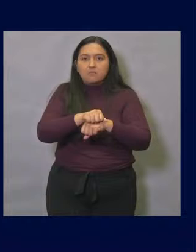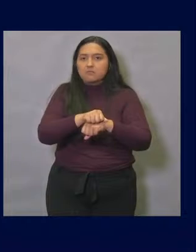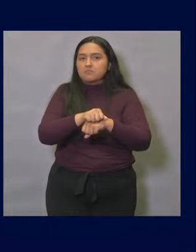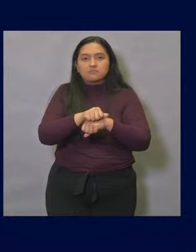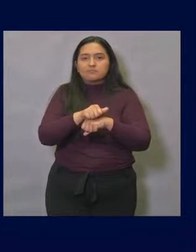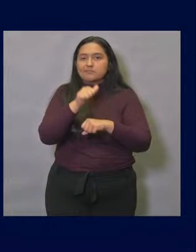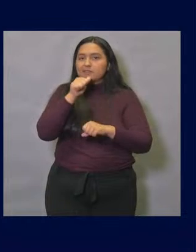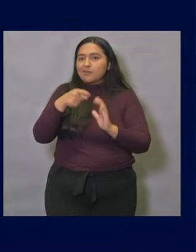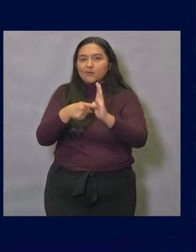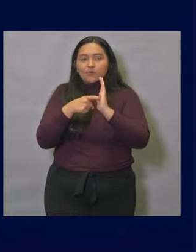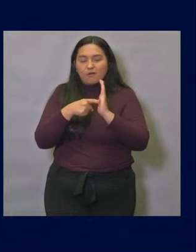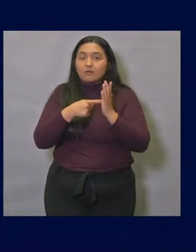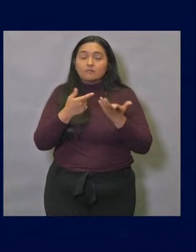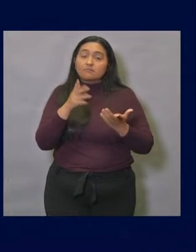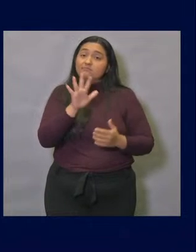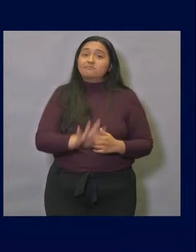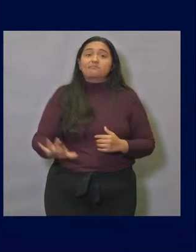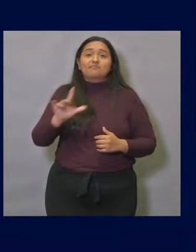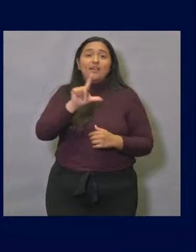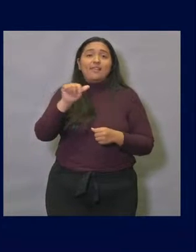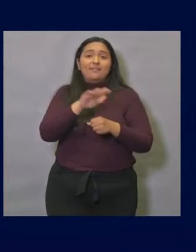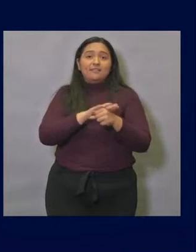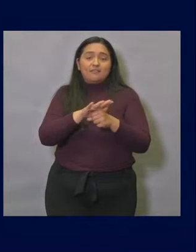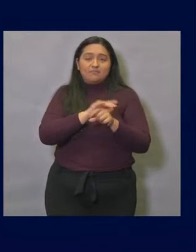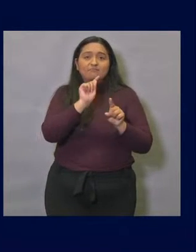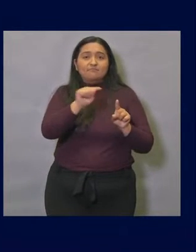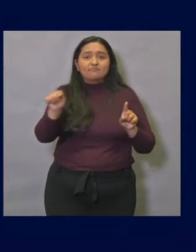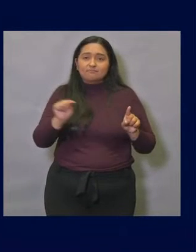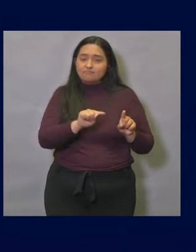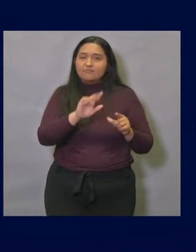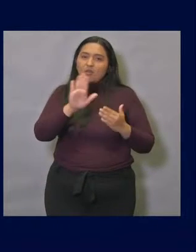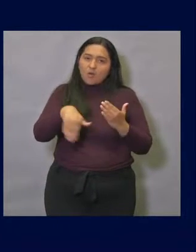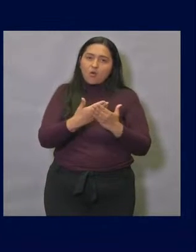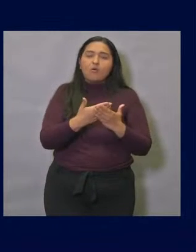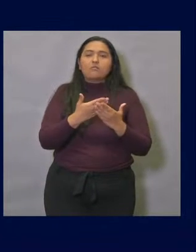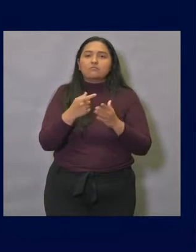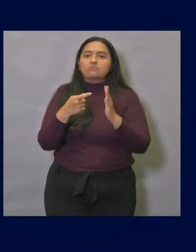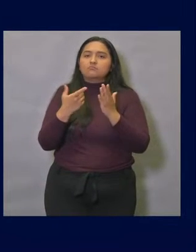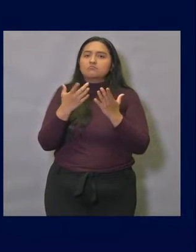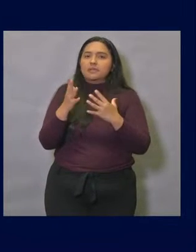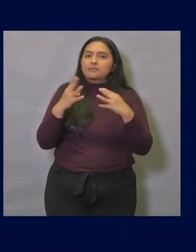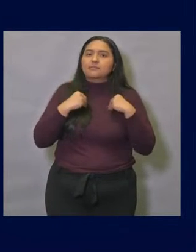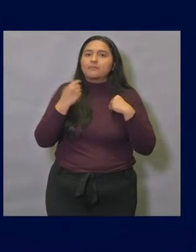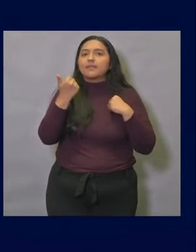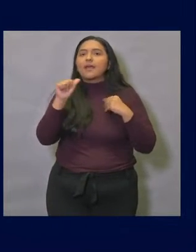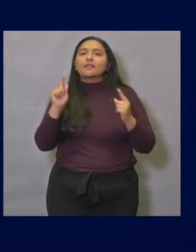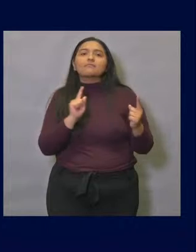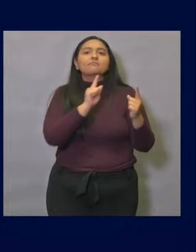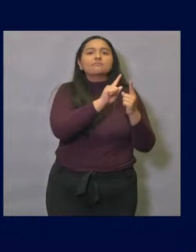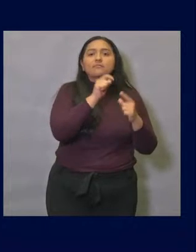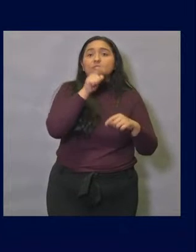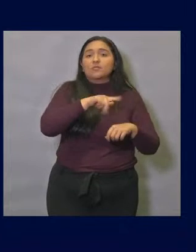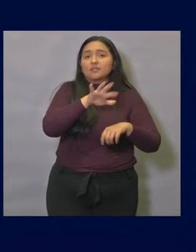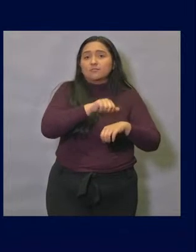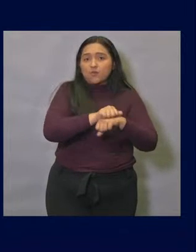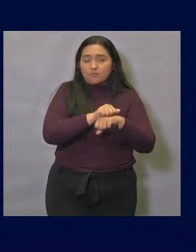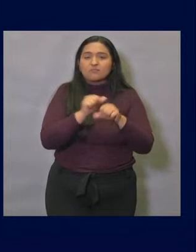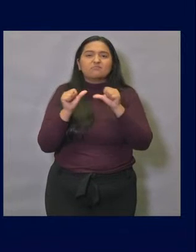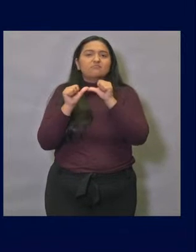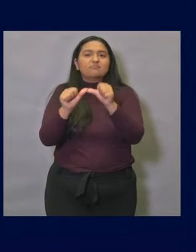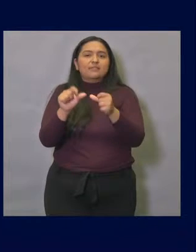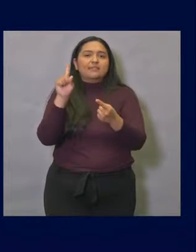los sitios de nuestro condado. Esto continuará al menos hasta el jueves mientras dure nuestro